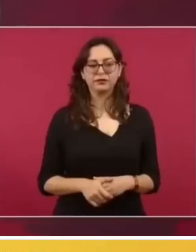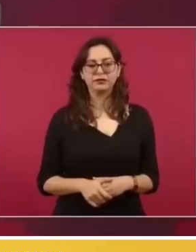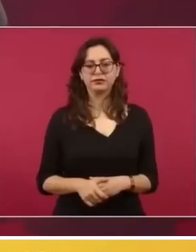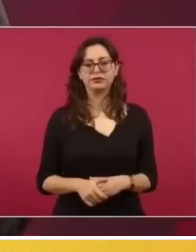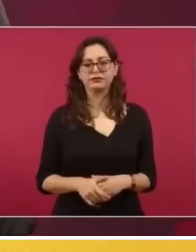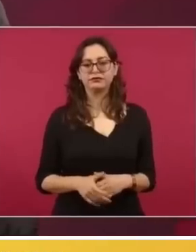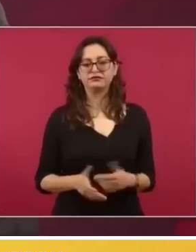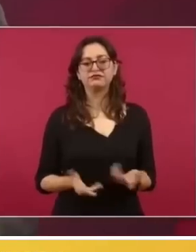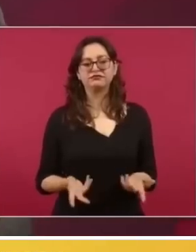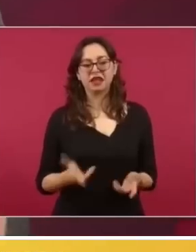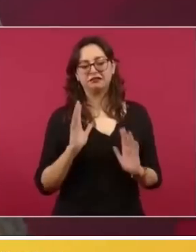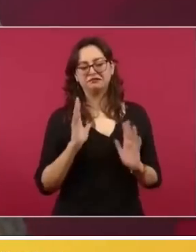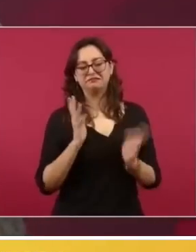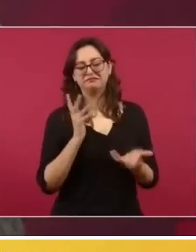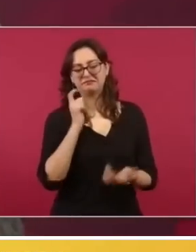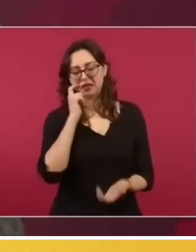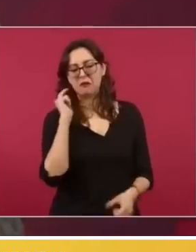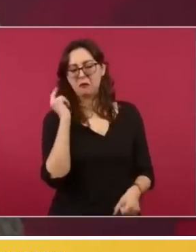conocerlos bien.